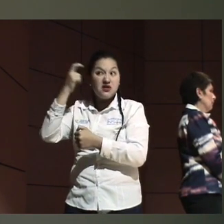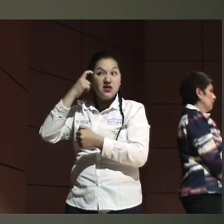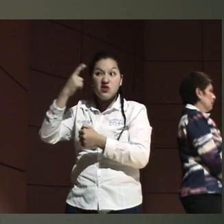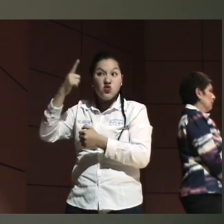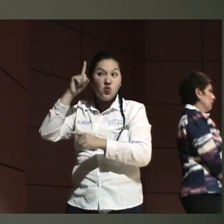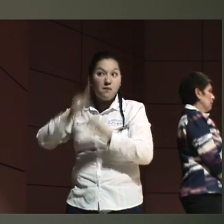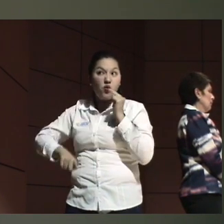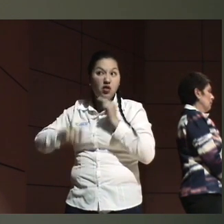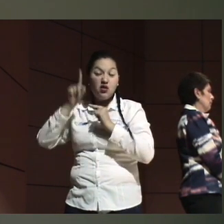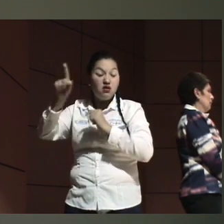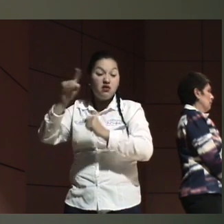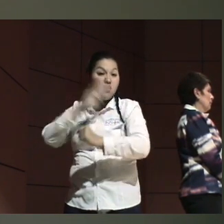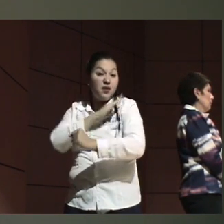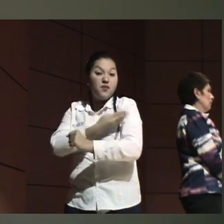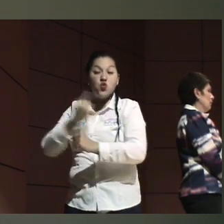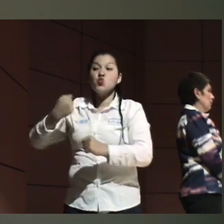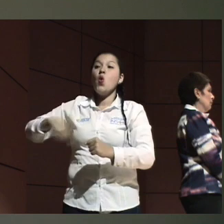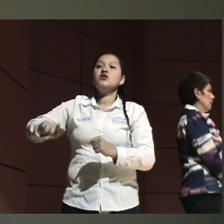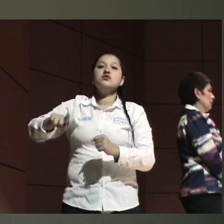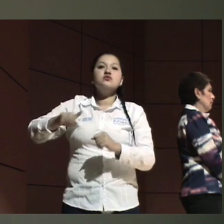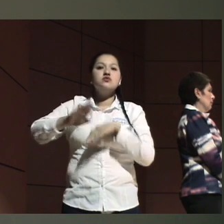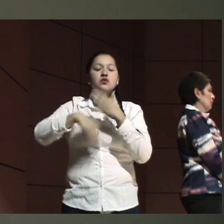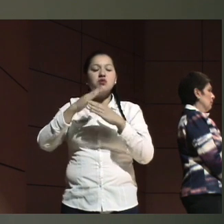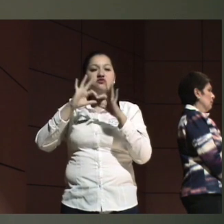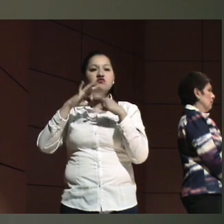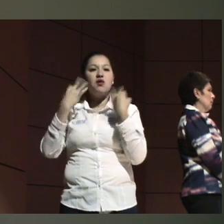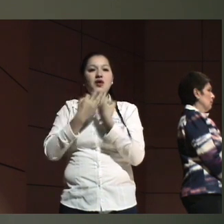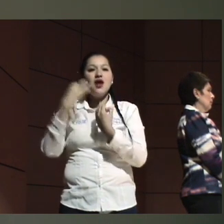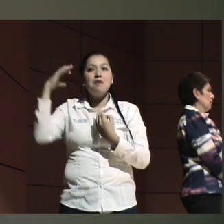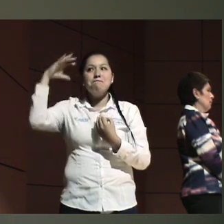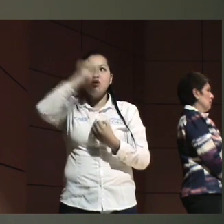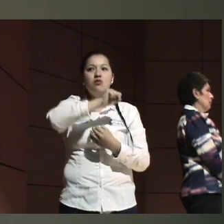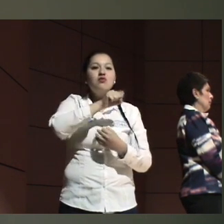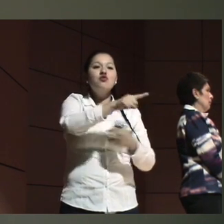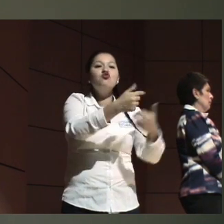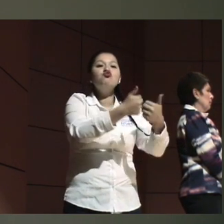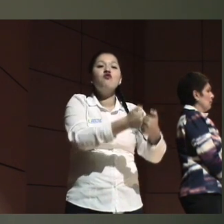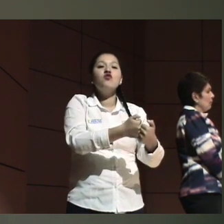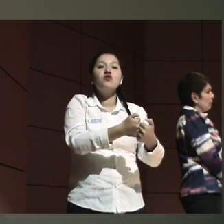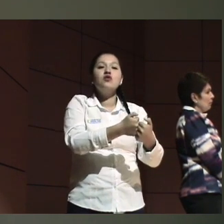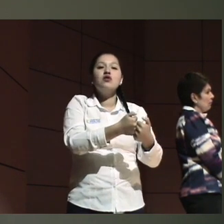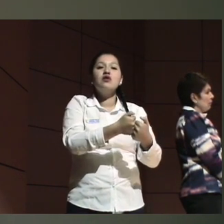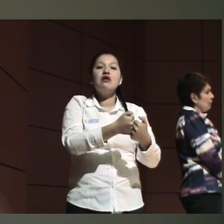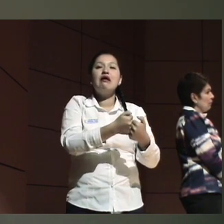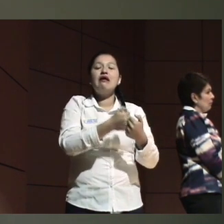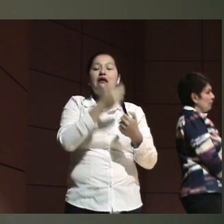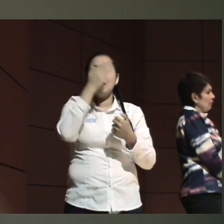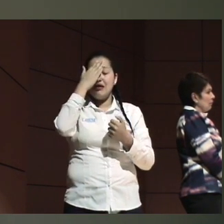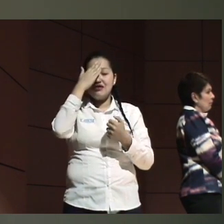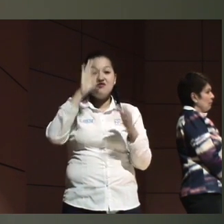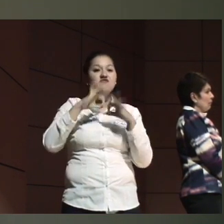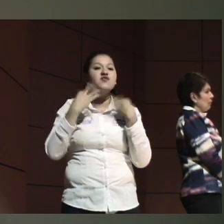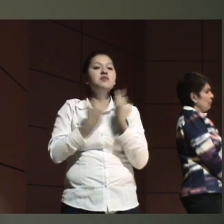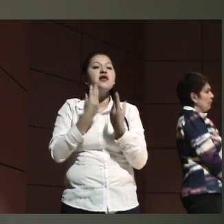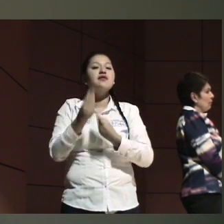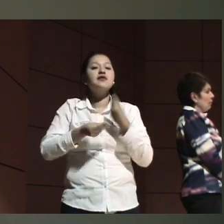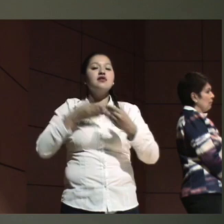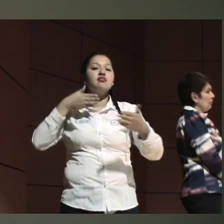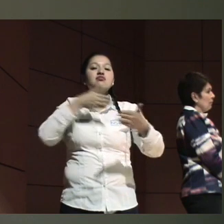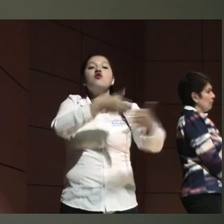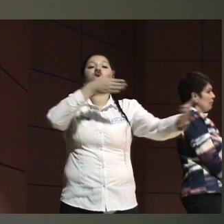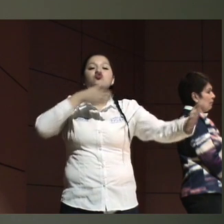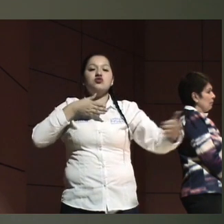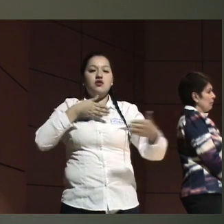cuando la familia de esta mujer se entera de la relación afectiva presenta una denuncia penal concretamente se le